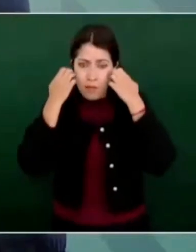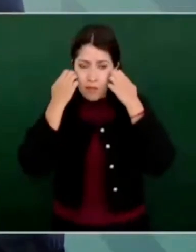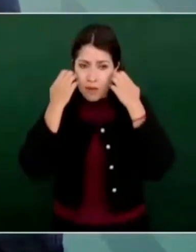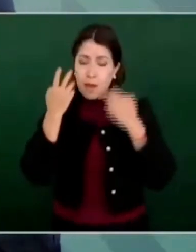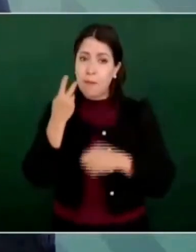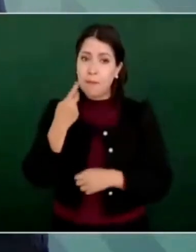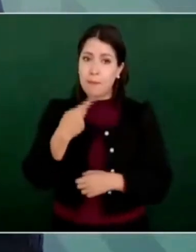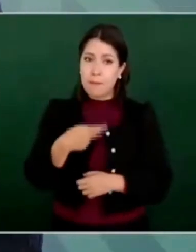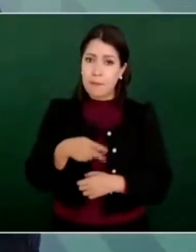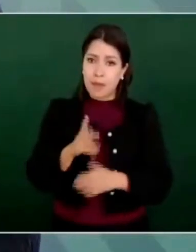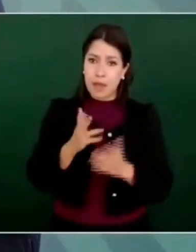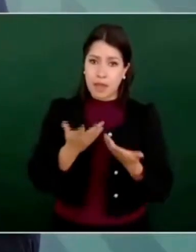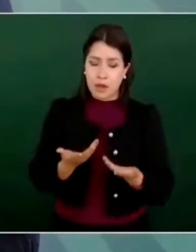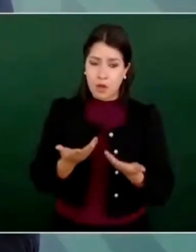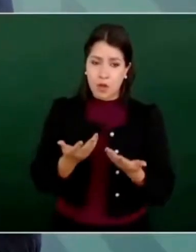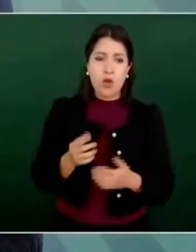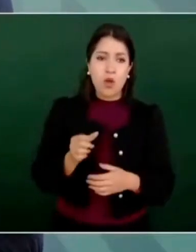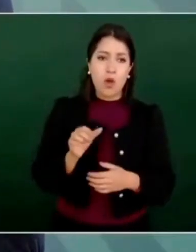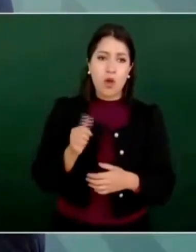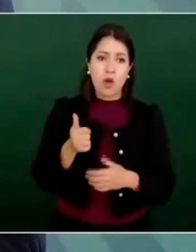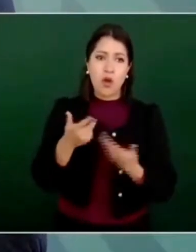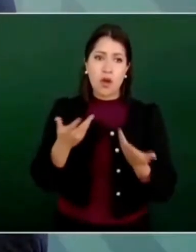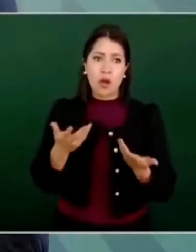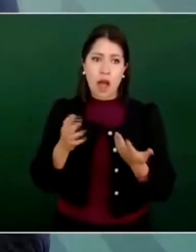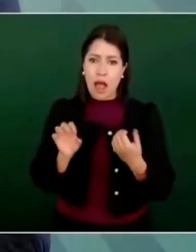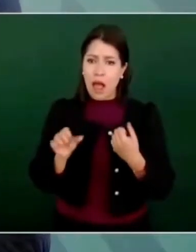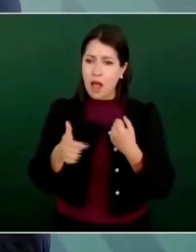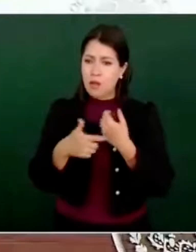pequeña caravana era intangible,